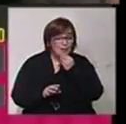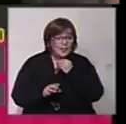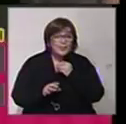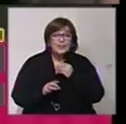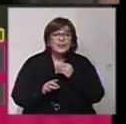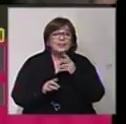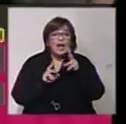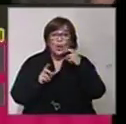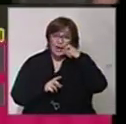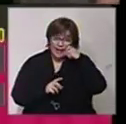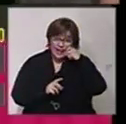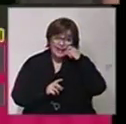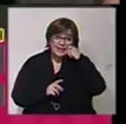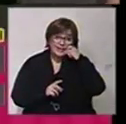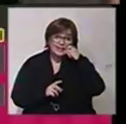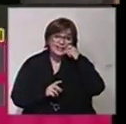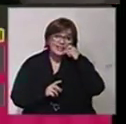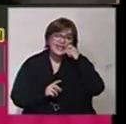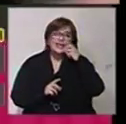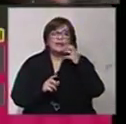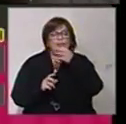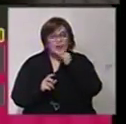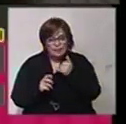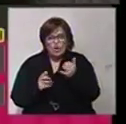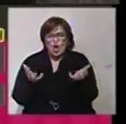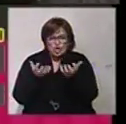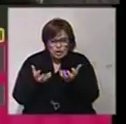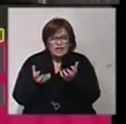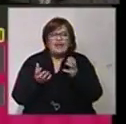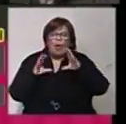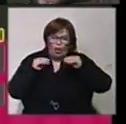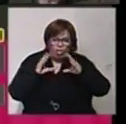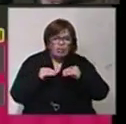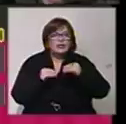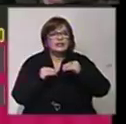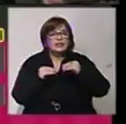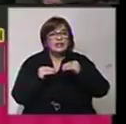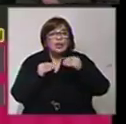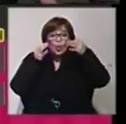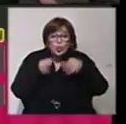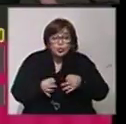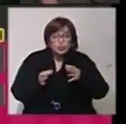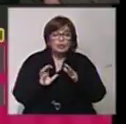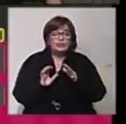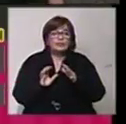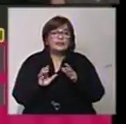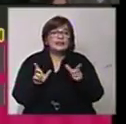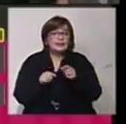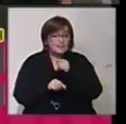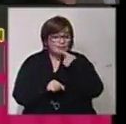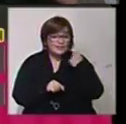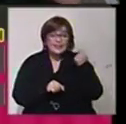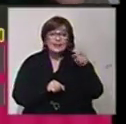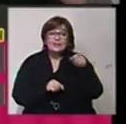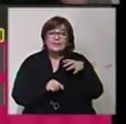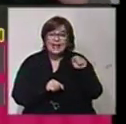determinadas carnes que las probó en muchos puntos, ¿no? Las probó cocidas, jugosas, a punto. Terminó gustándole la carne